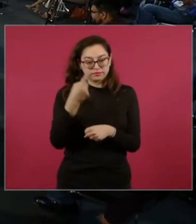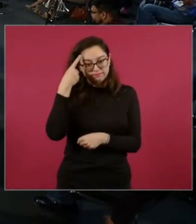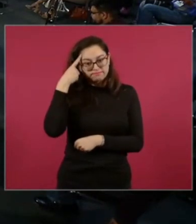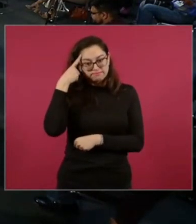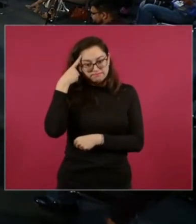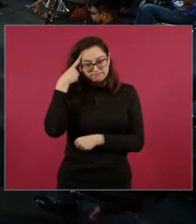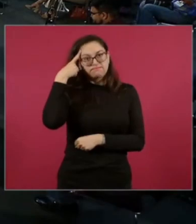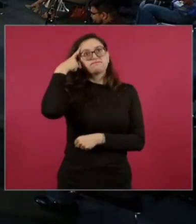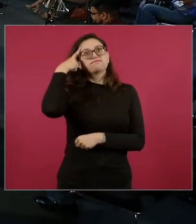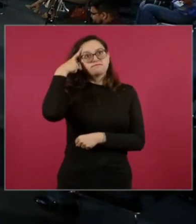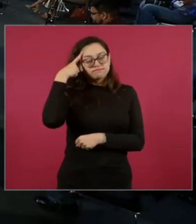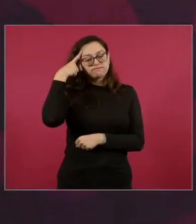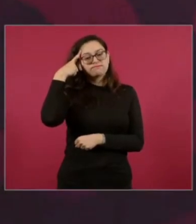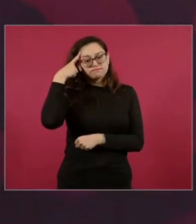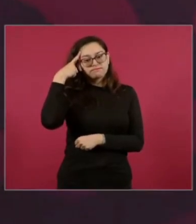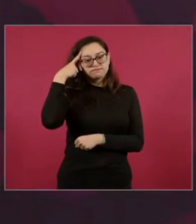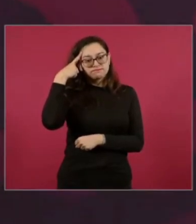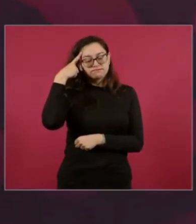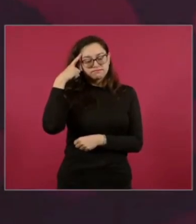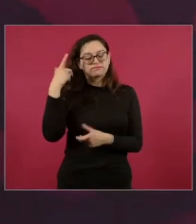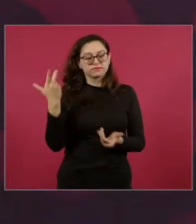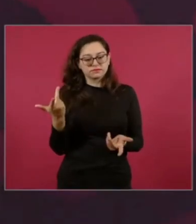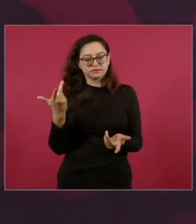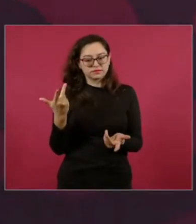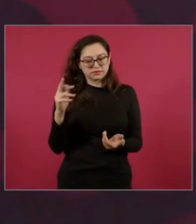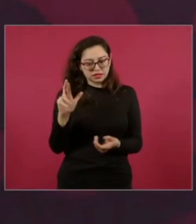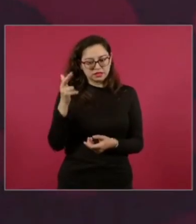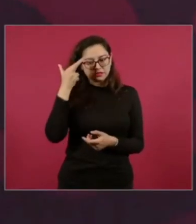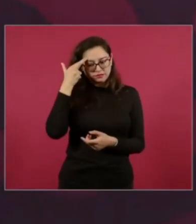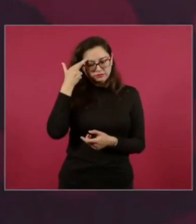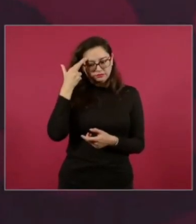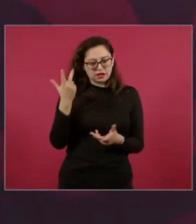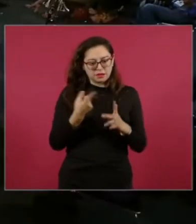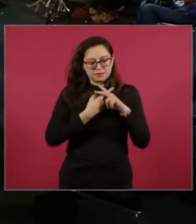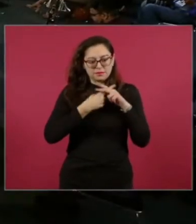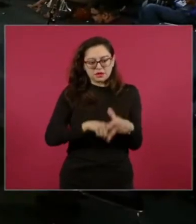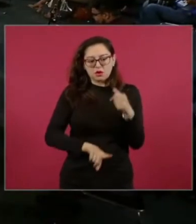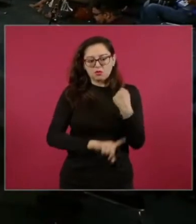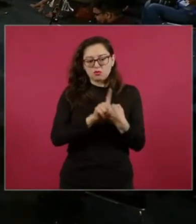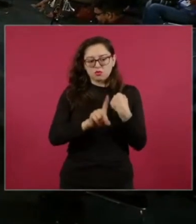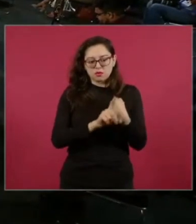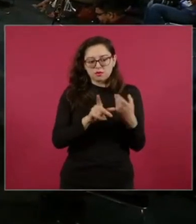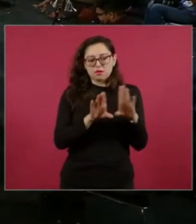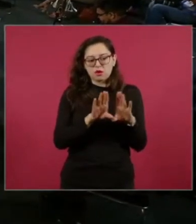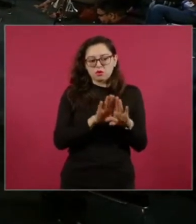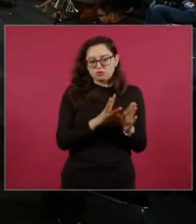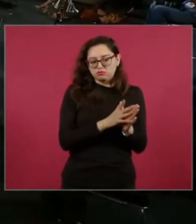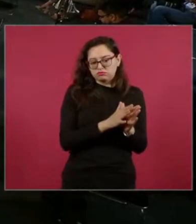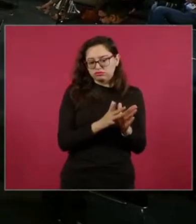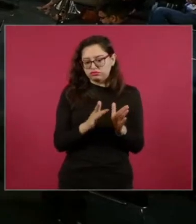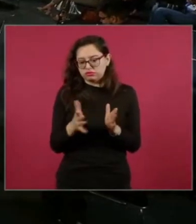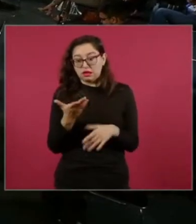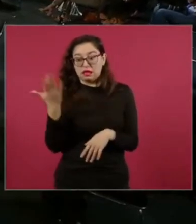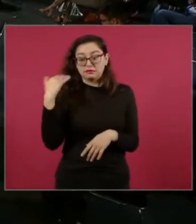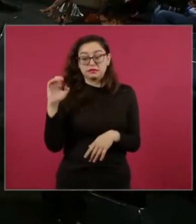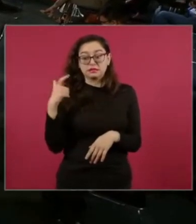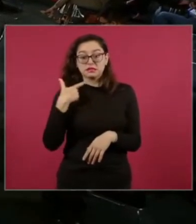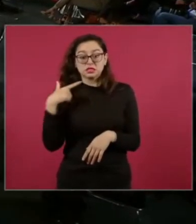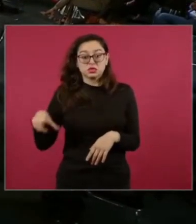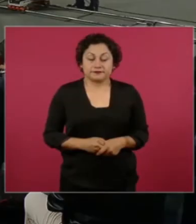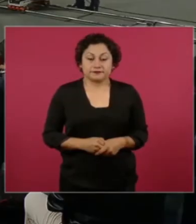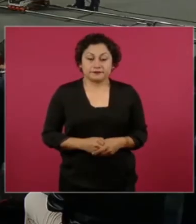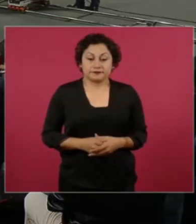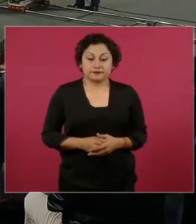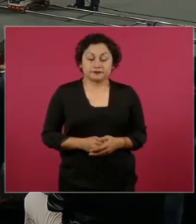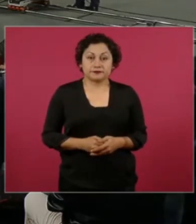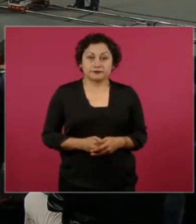García Vilchis desnuda al mentiroso de Ernesto Zedillo Ponce de León. Vamos a ir a la